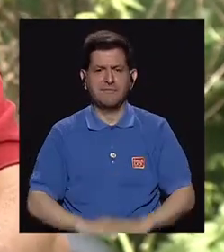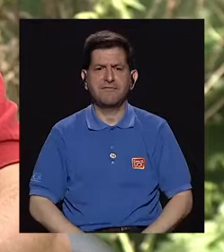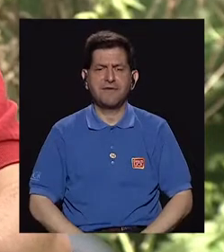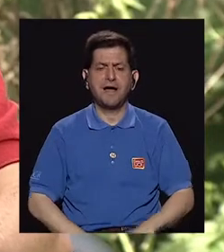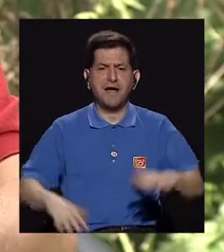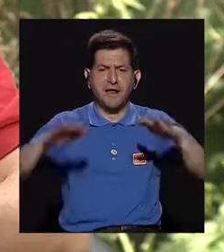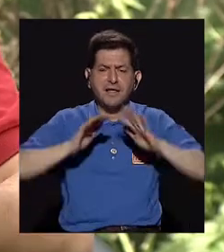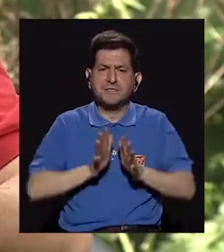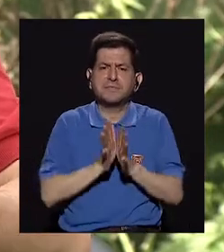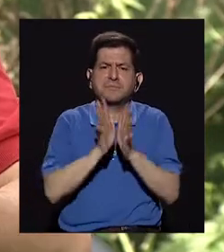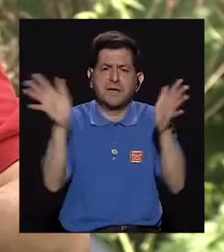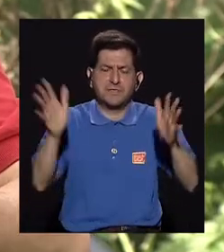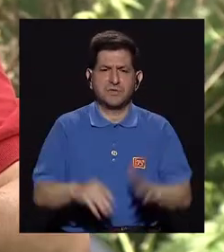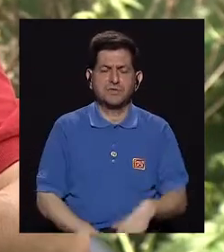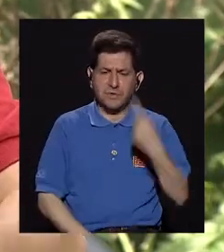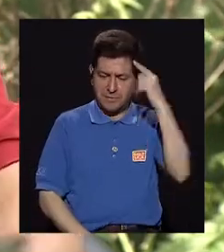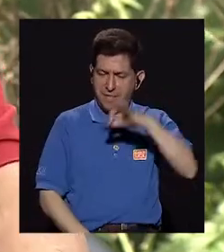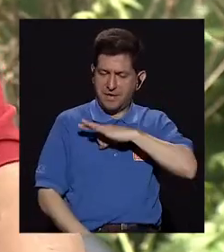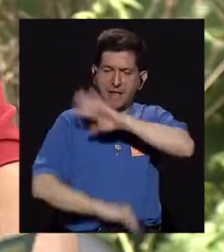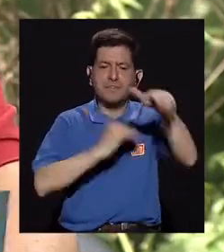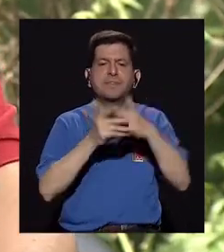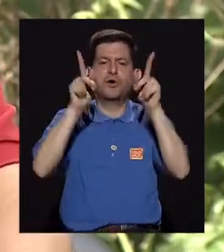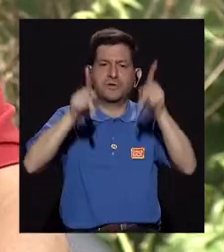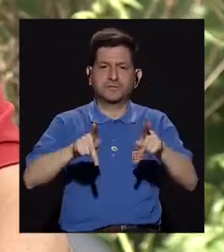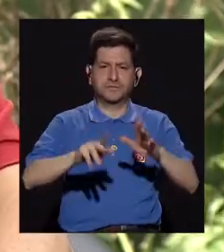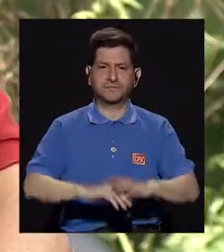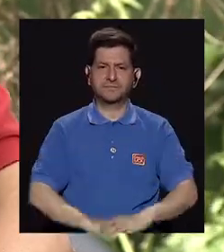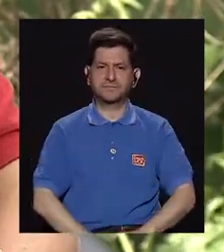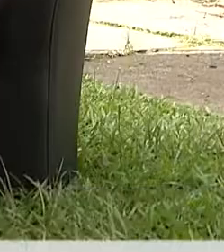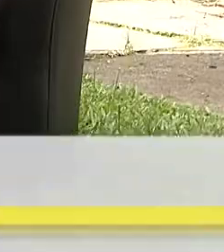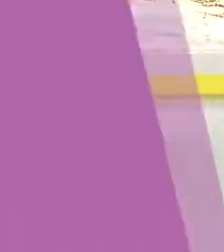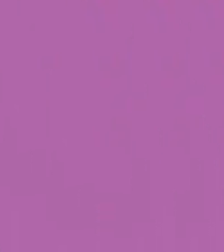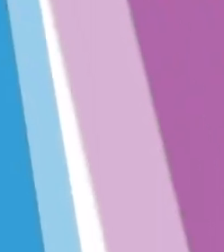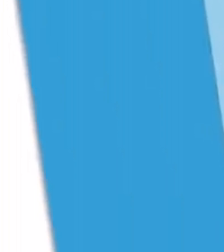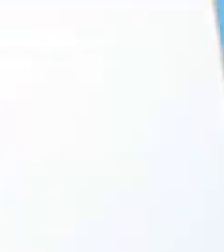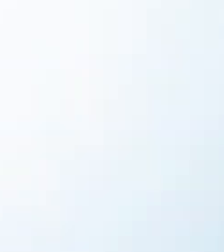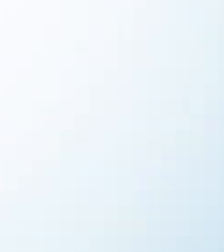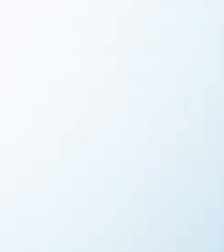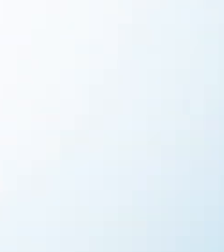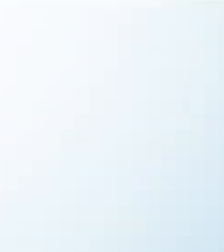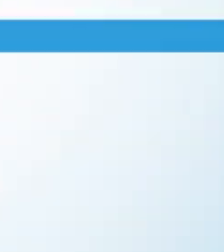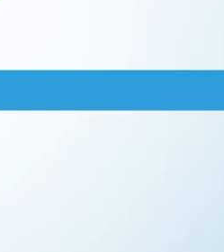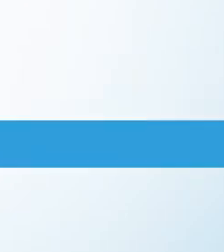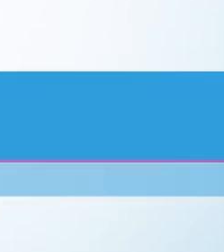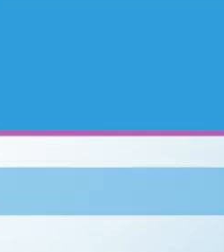conversando acerca de espacios públicos para el bienestar de todos.